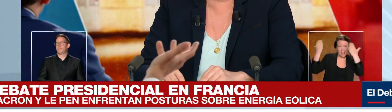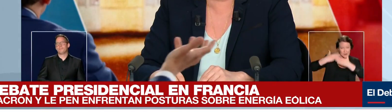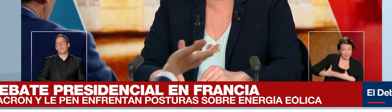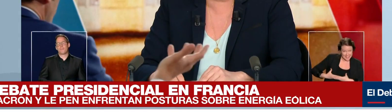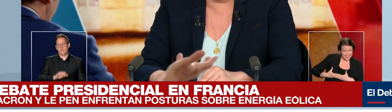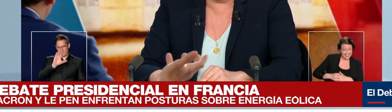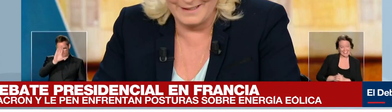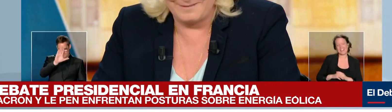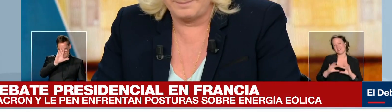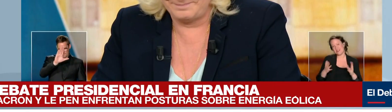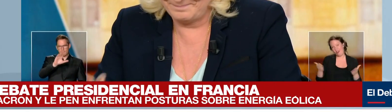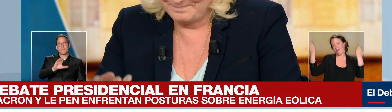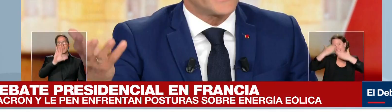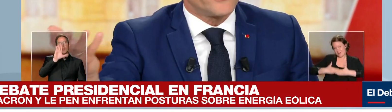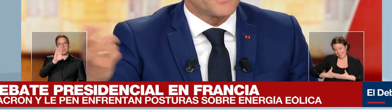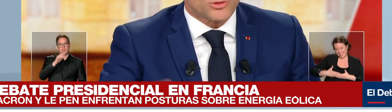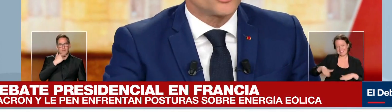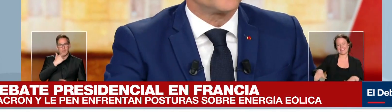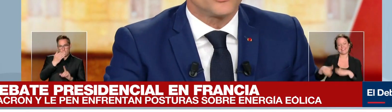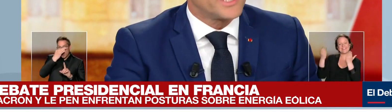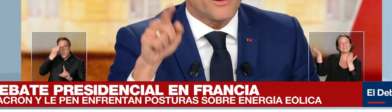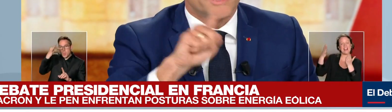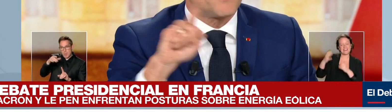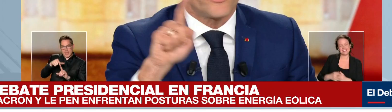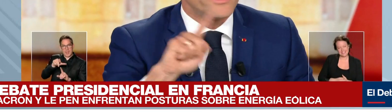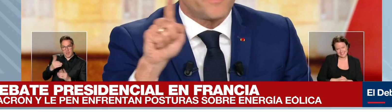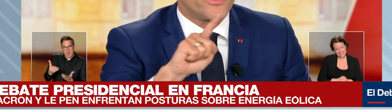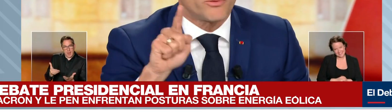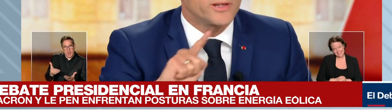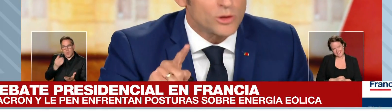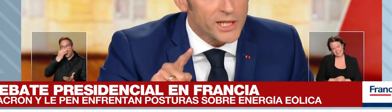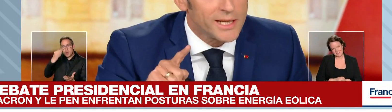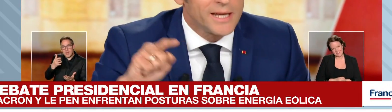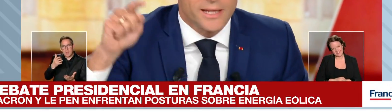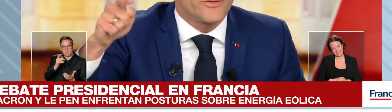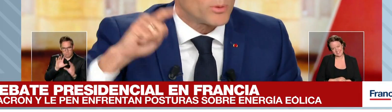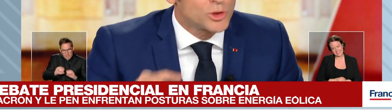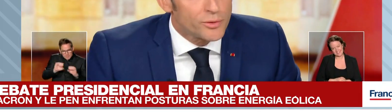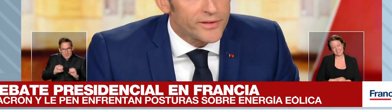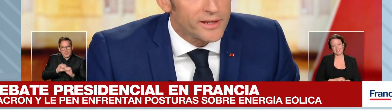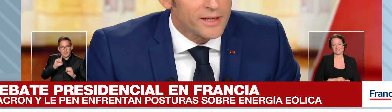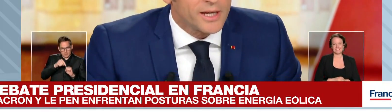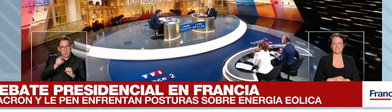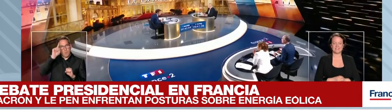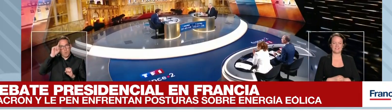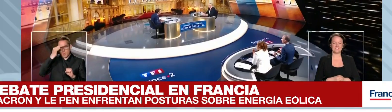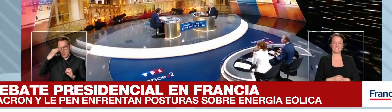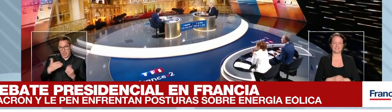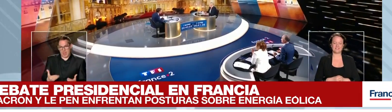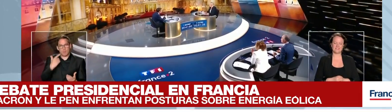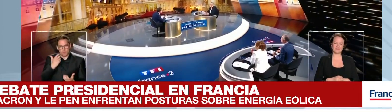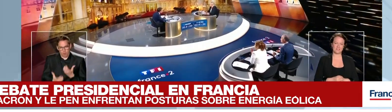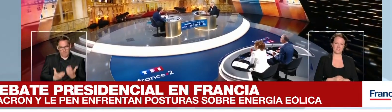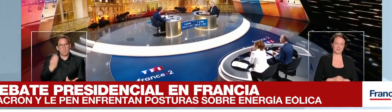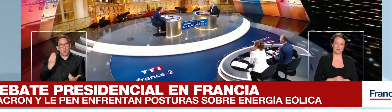energías renovables, o sea que lo hacemos con el nuclear, porque hoy el nuclear no está ahí para hacer hidrógeno, está ahí para